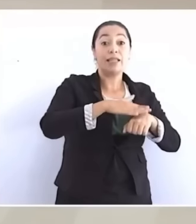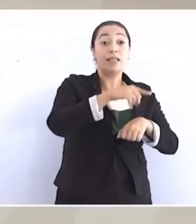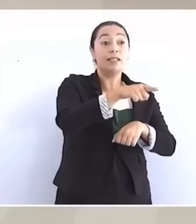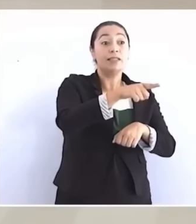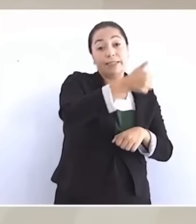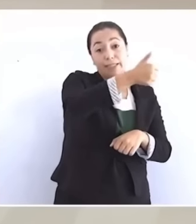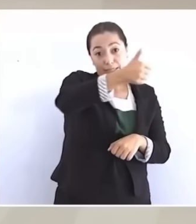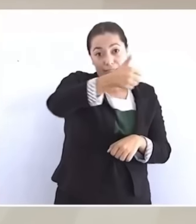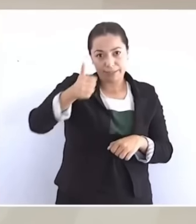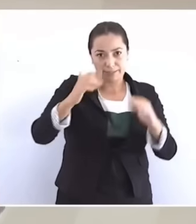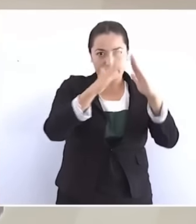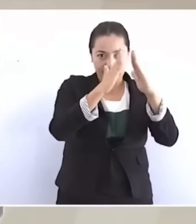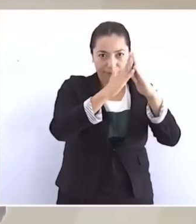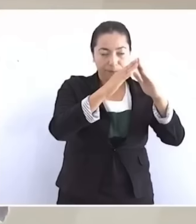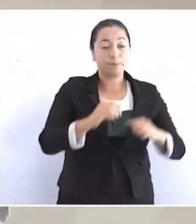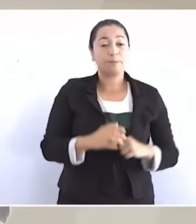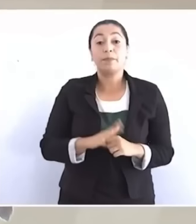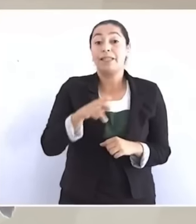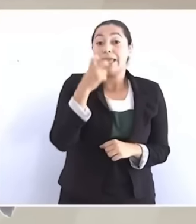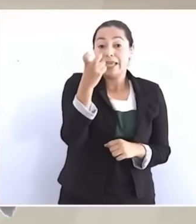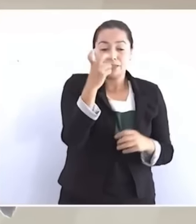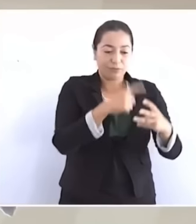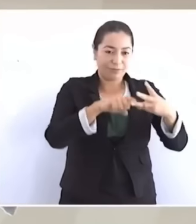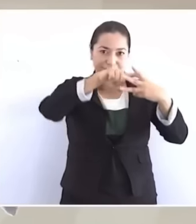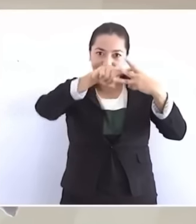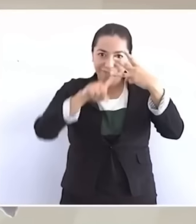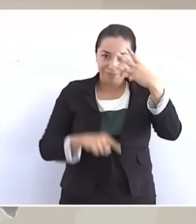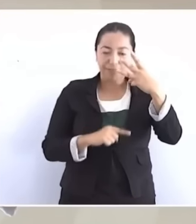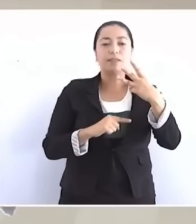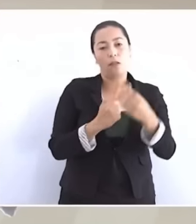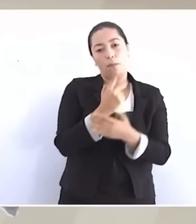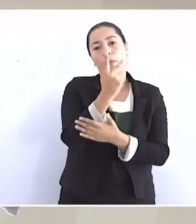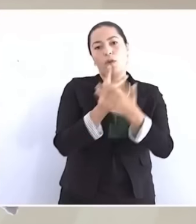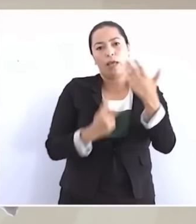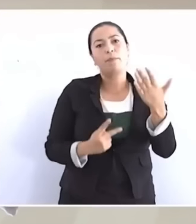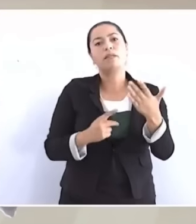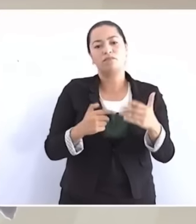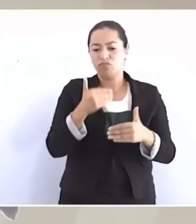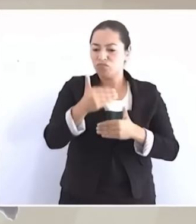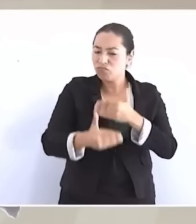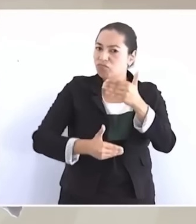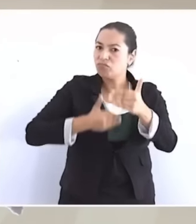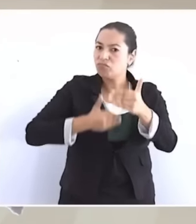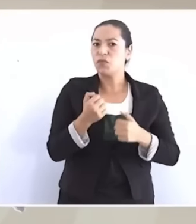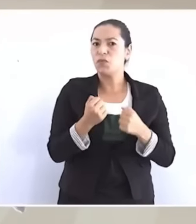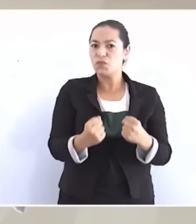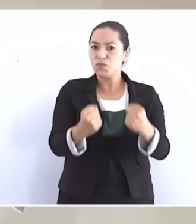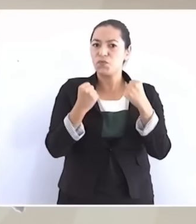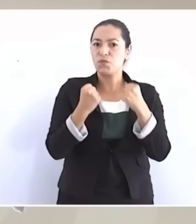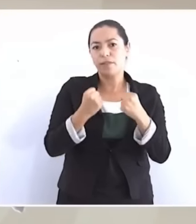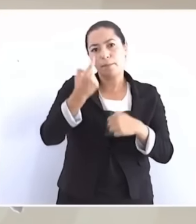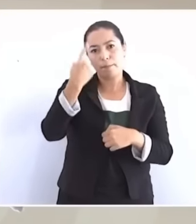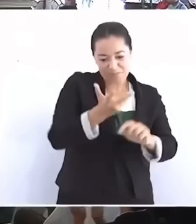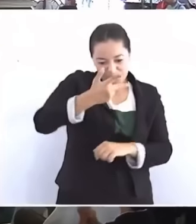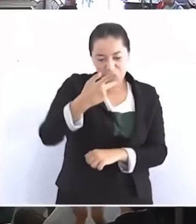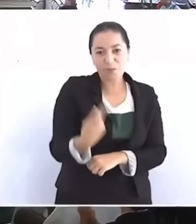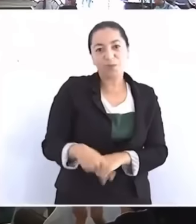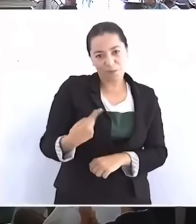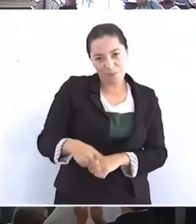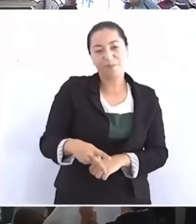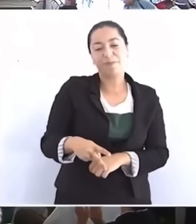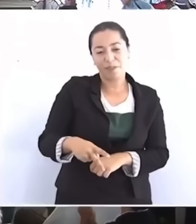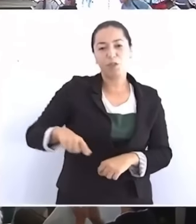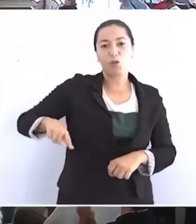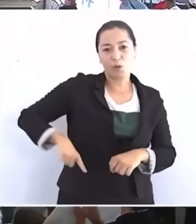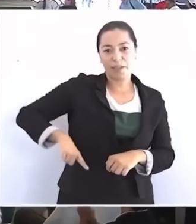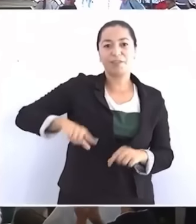Esos son los tres programas que van a dar continuidad y a fortalecer la Cuarta Transformación. ¡Que